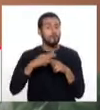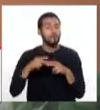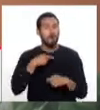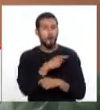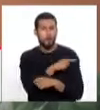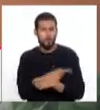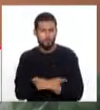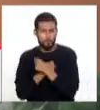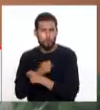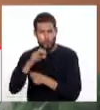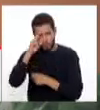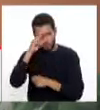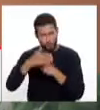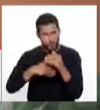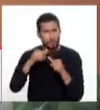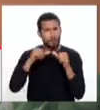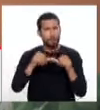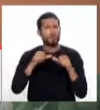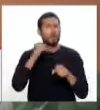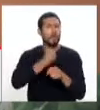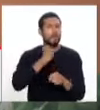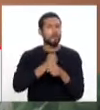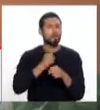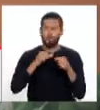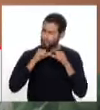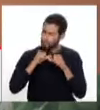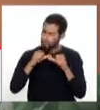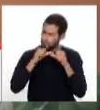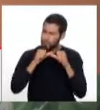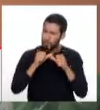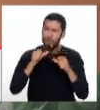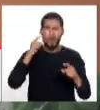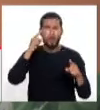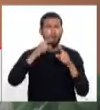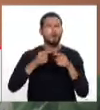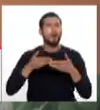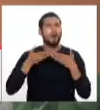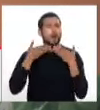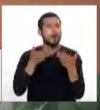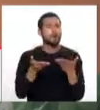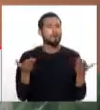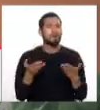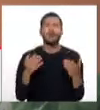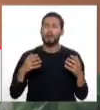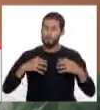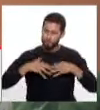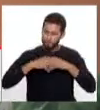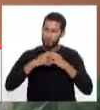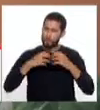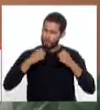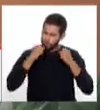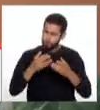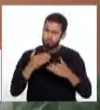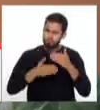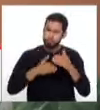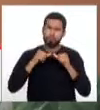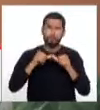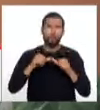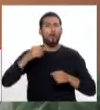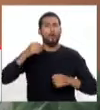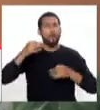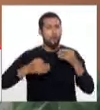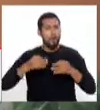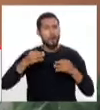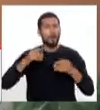Perú y seguiremos trabajando incansablemente para garantizar la estabilidad jurídica y